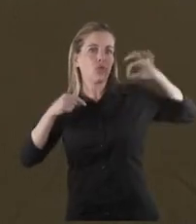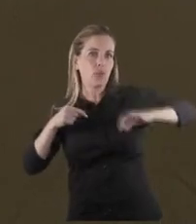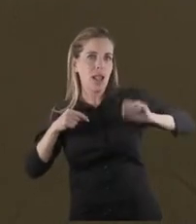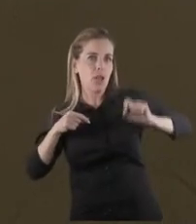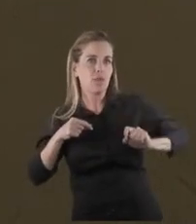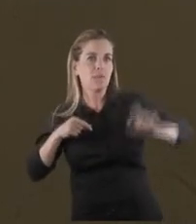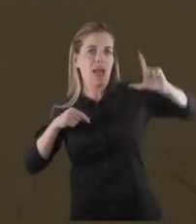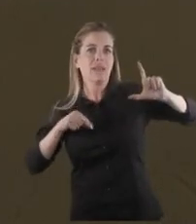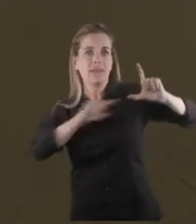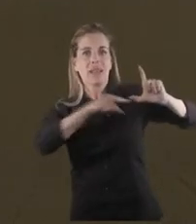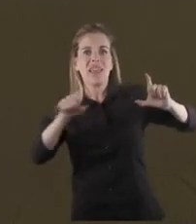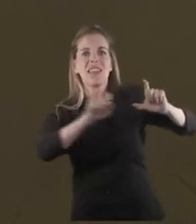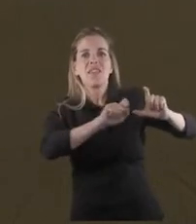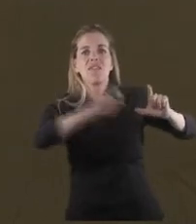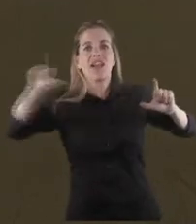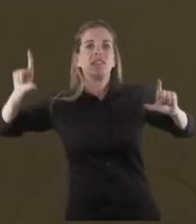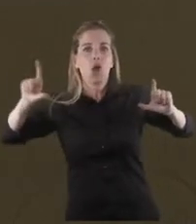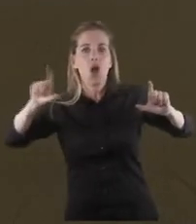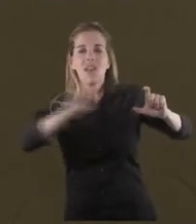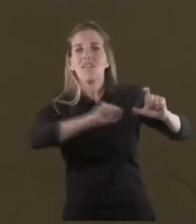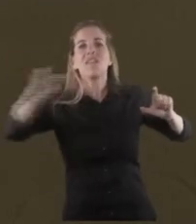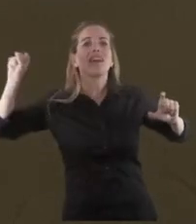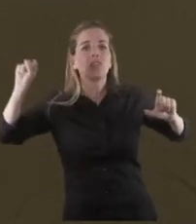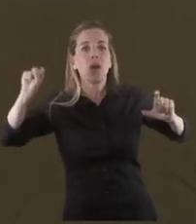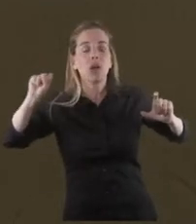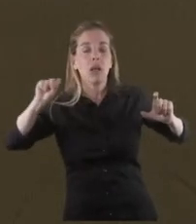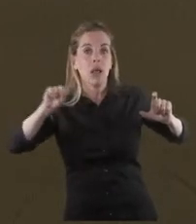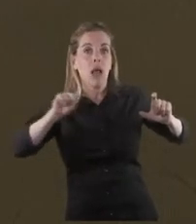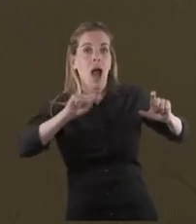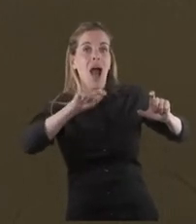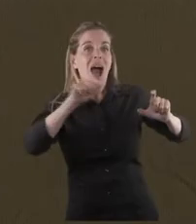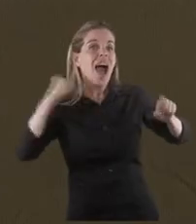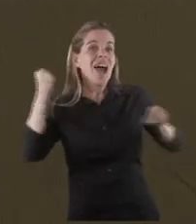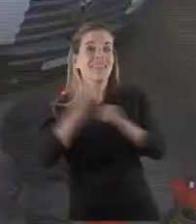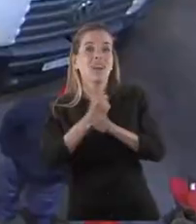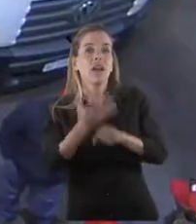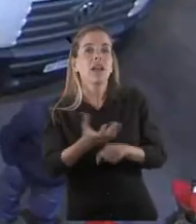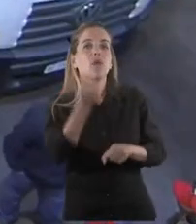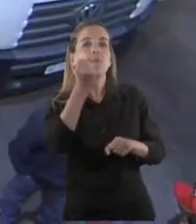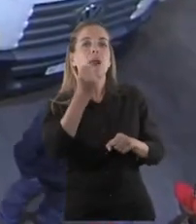4 puntos de los muchos que tenemos que recuperar.